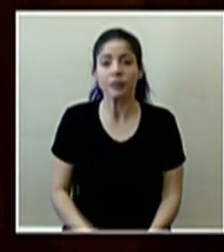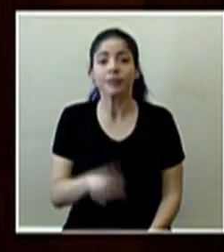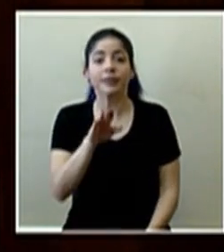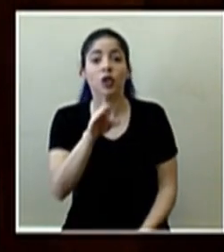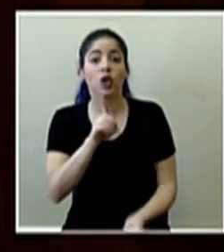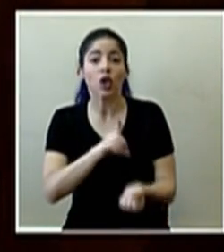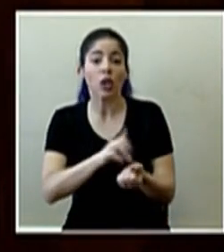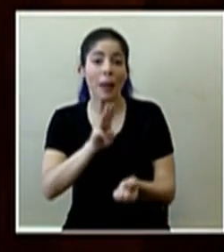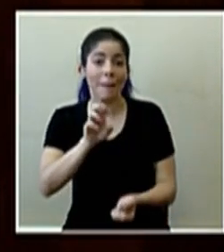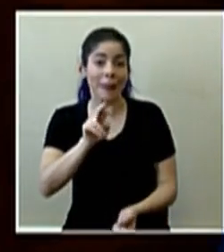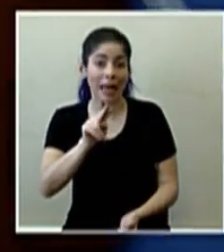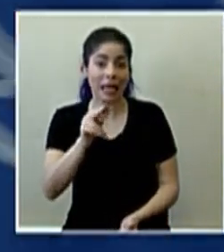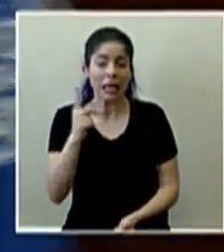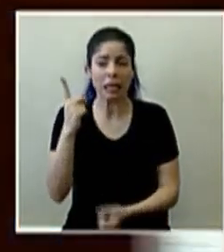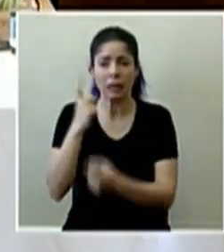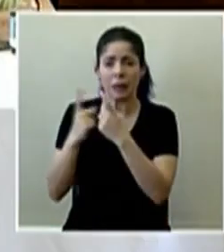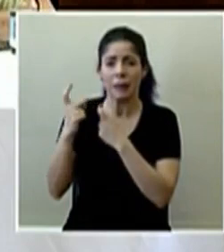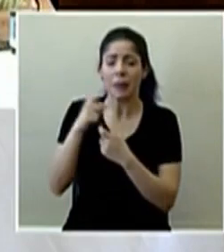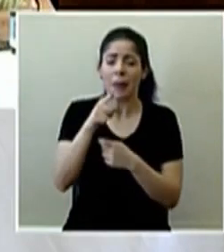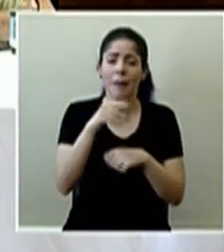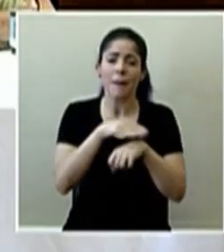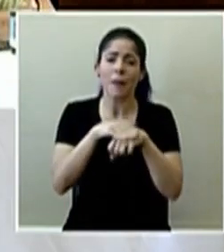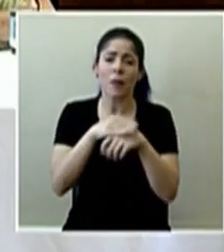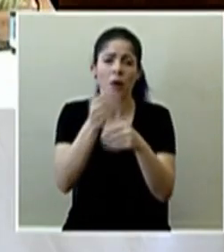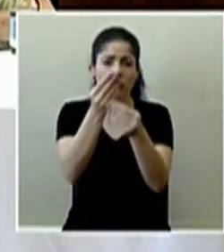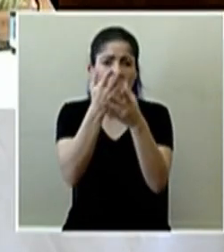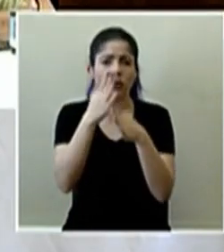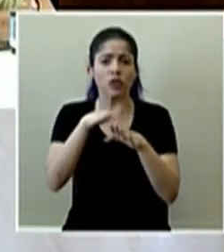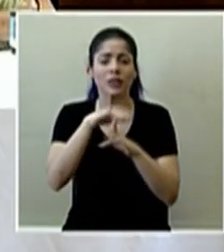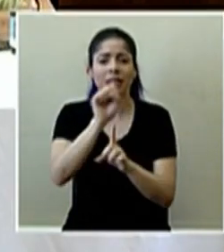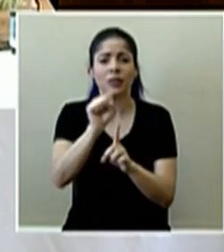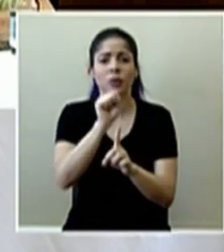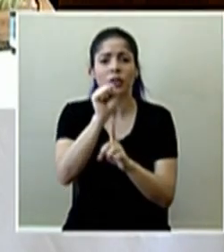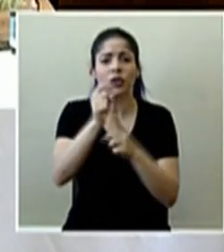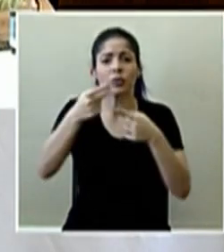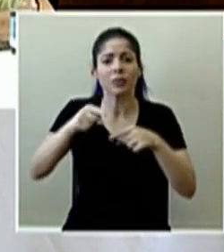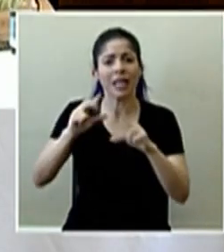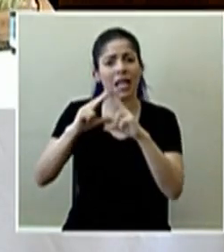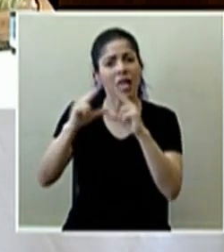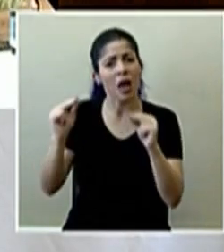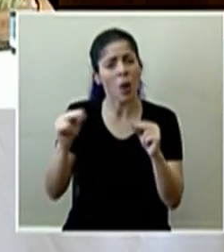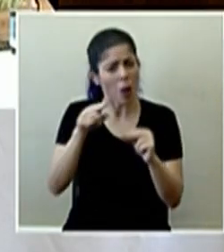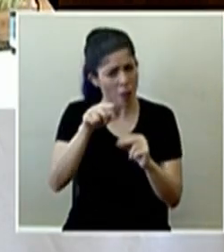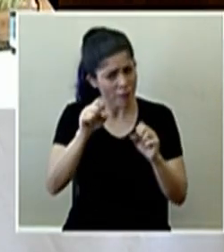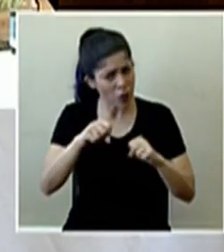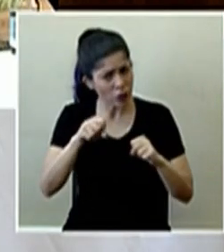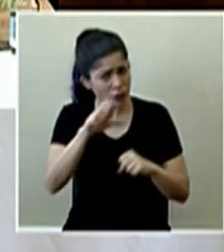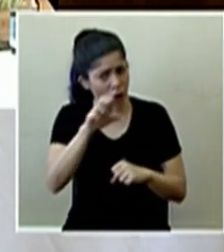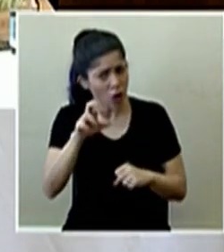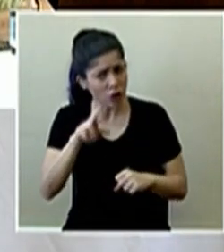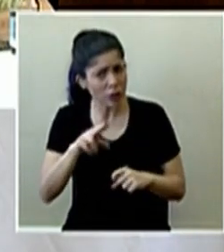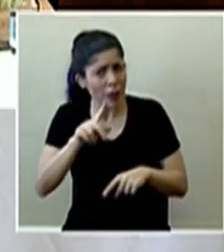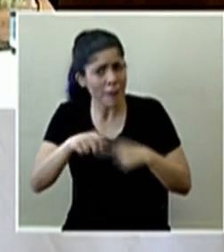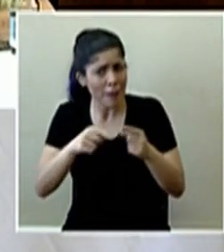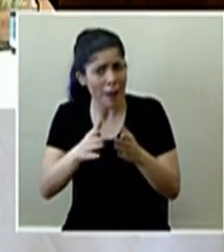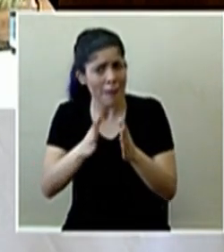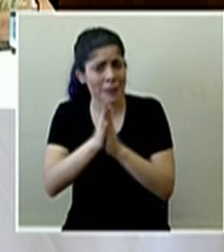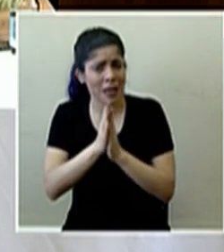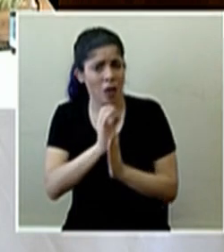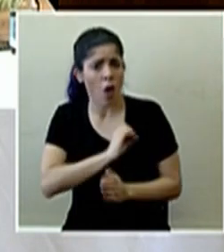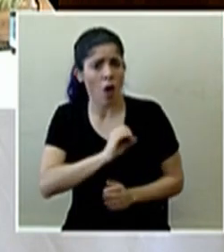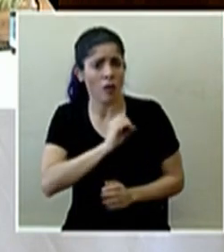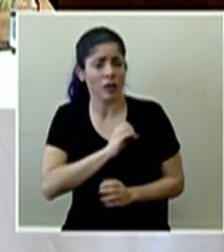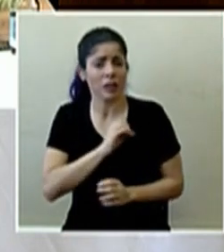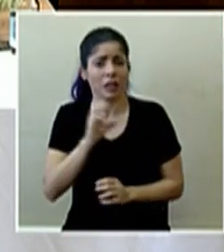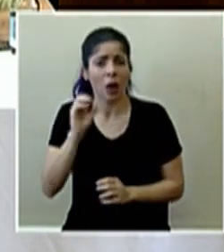Doctor Marín, diferentes medios nos piden un pronunciamiento ante la situación que se vive en Nicaragua. ¿Es posible que Costa Rica solicite una intervención oficial